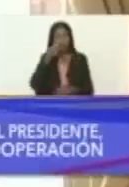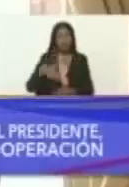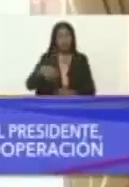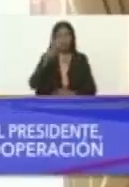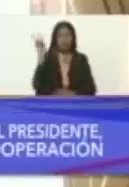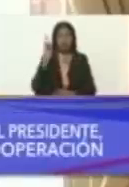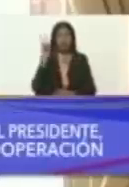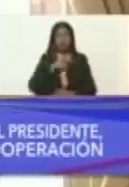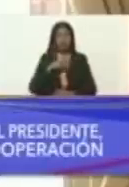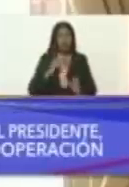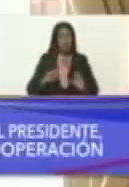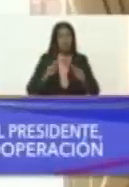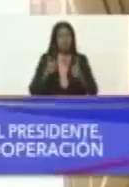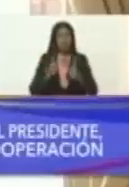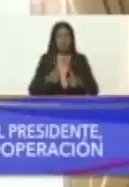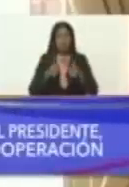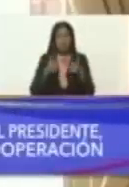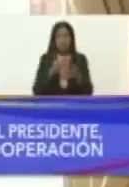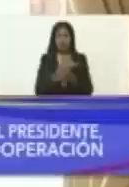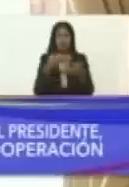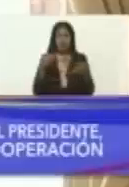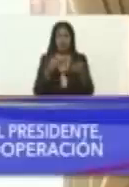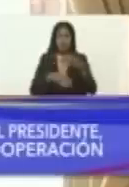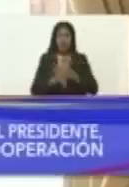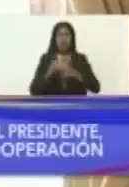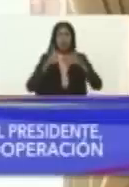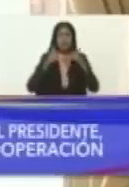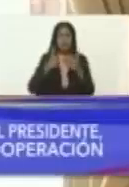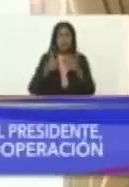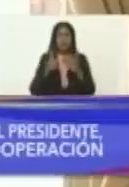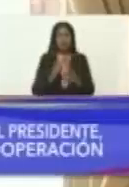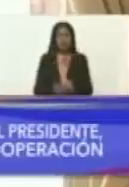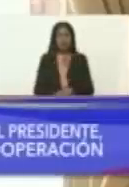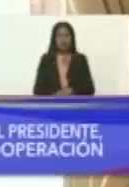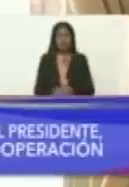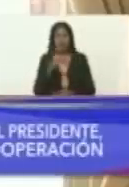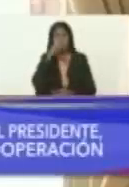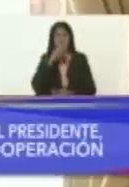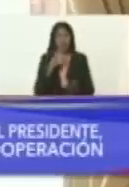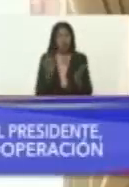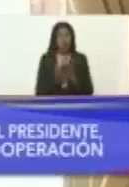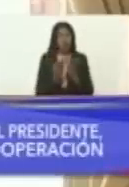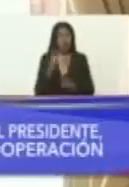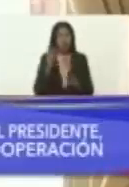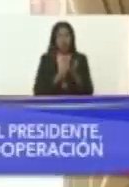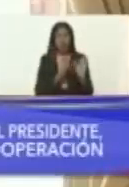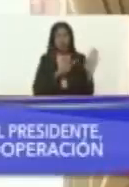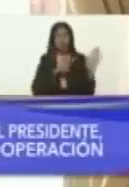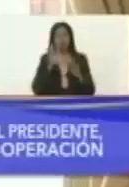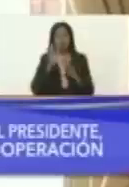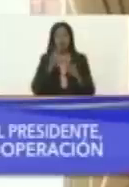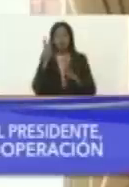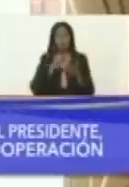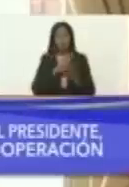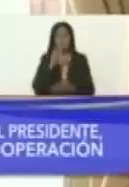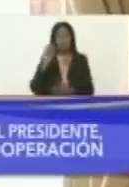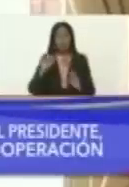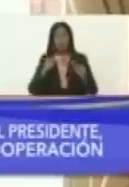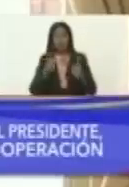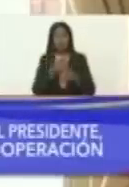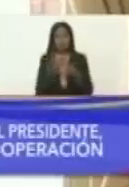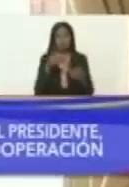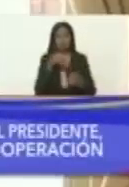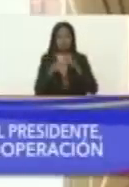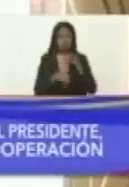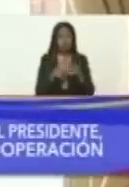hemos arrancado muy bien vamos muy bien el año educativo 2019 2020 ha arrancado con buen